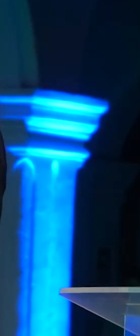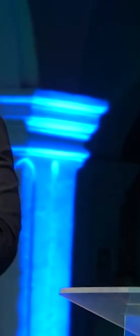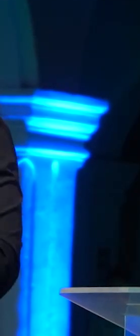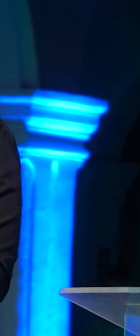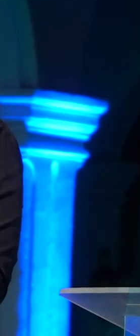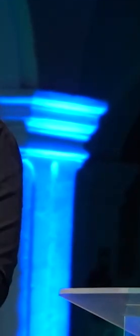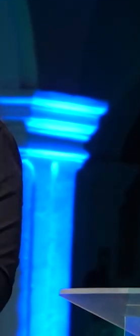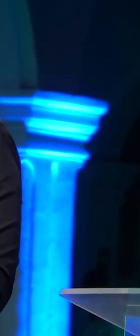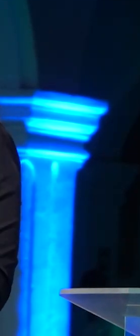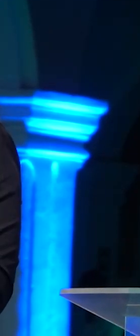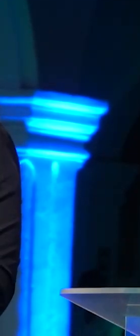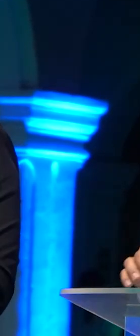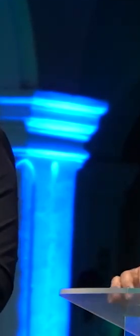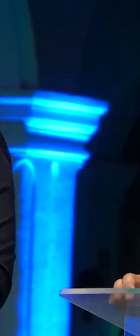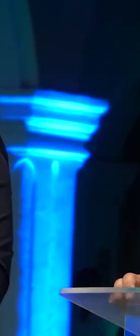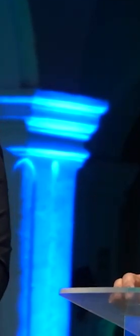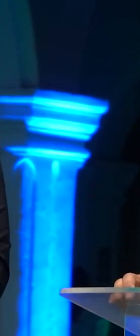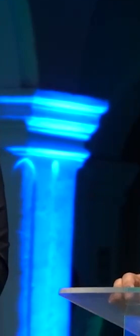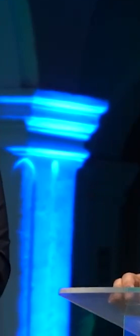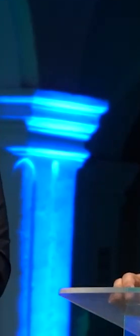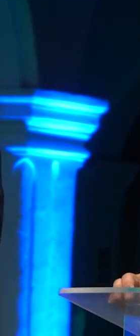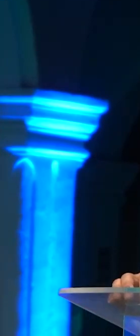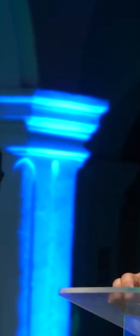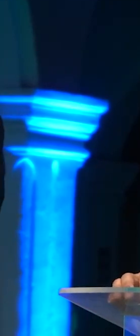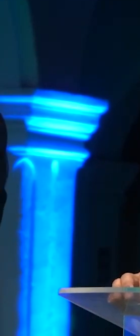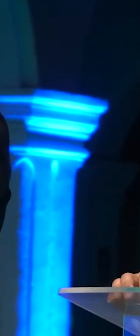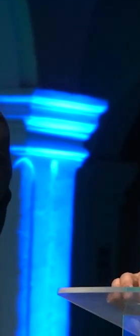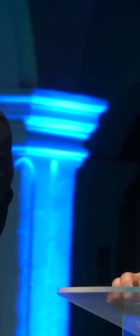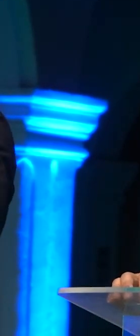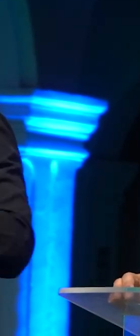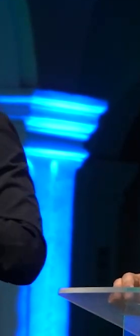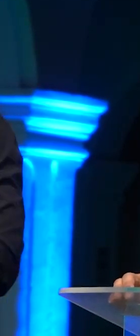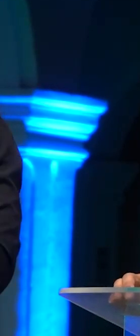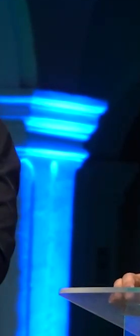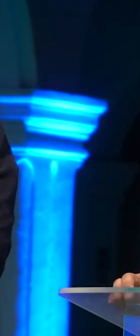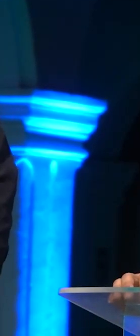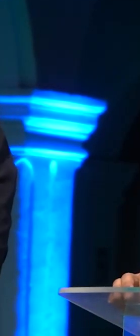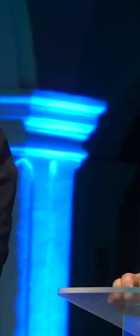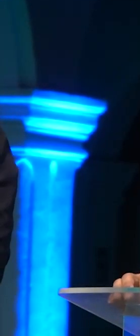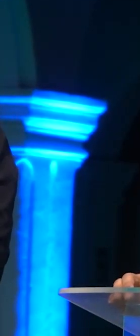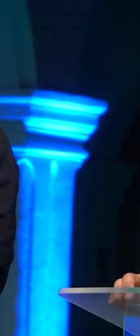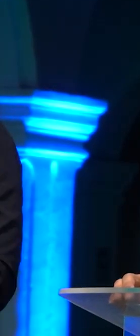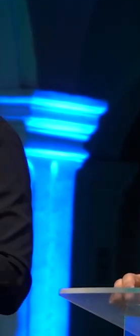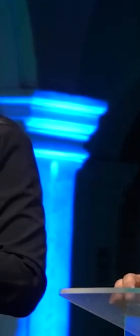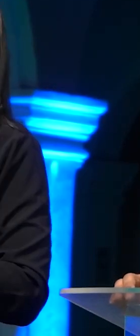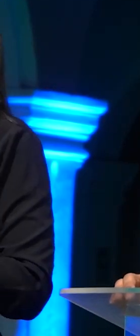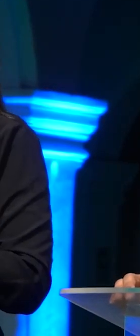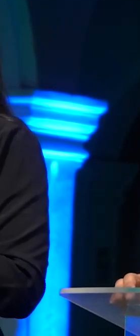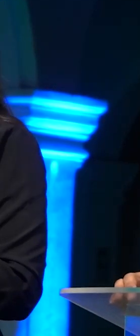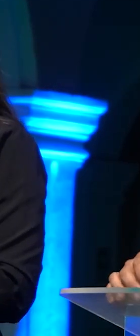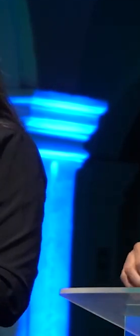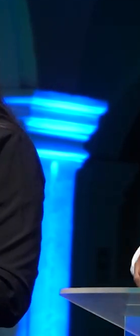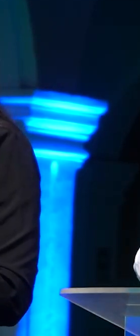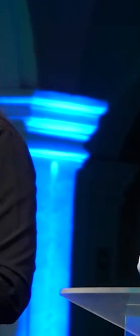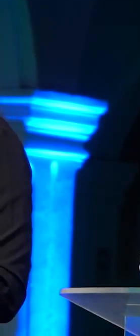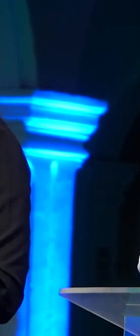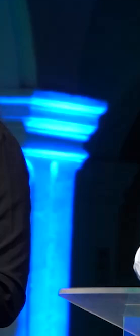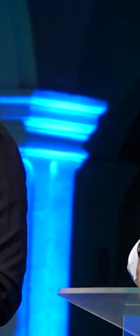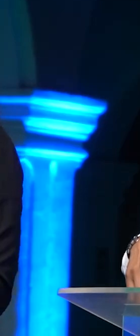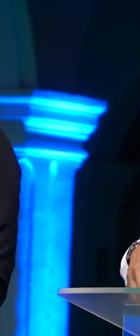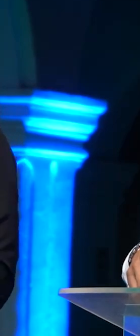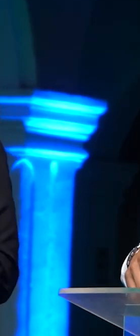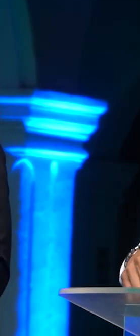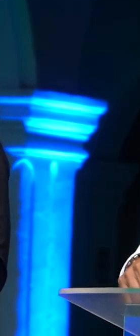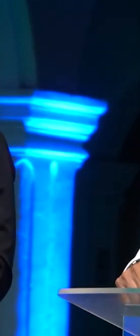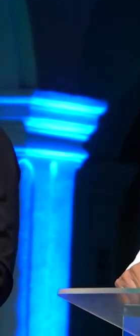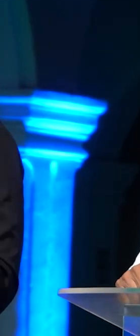Universidad Sergio Arboleda. No es común tener en nuestros eventos a la Universidad Sergio Arboleda, a la UCC, al Antonio Nariño, porque nosotros en Santa